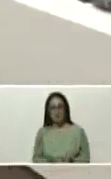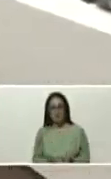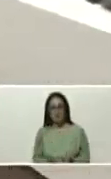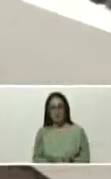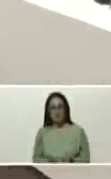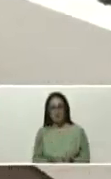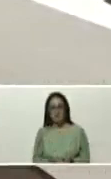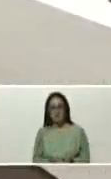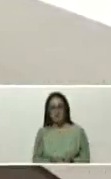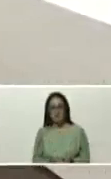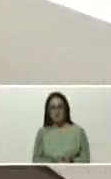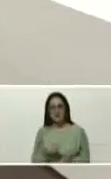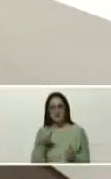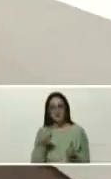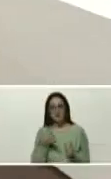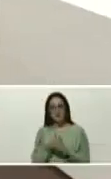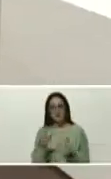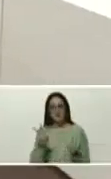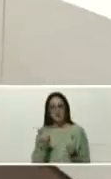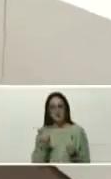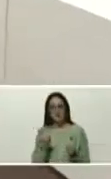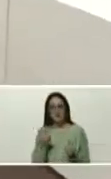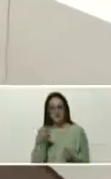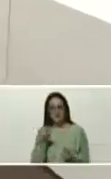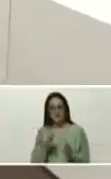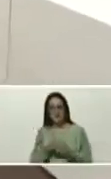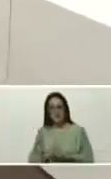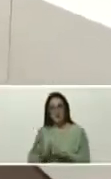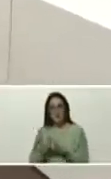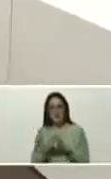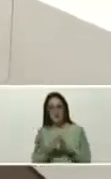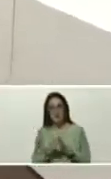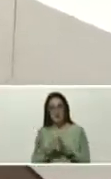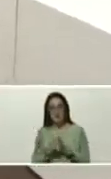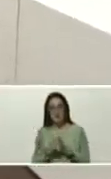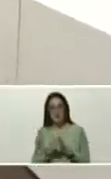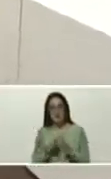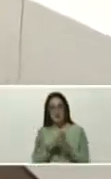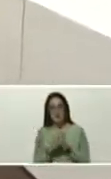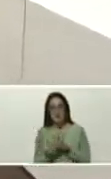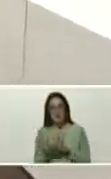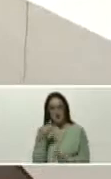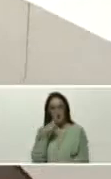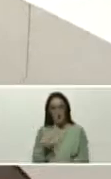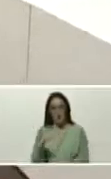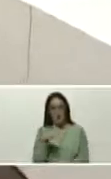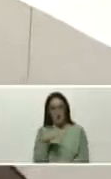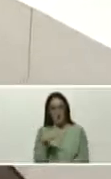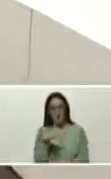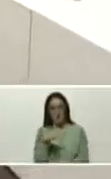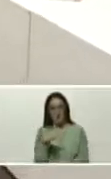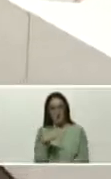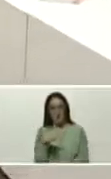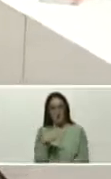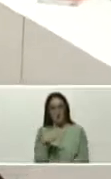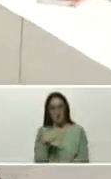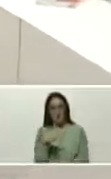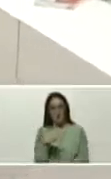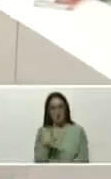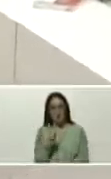En tal sentido, dice, las comunidades, barrios, pueblos y ciudades